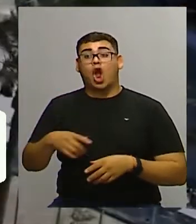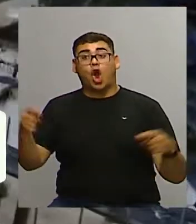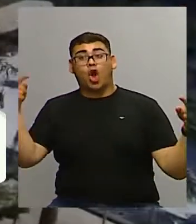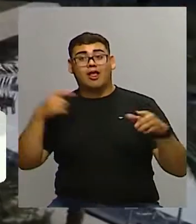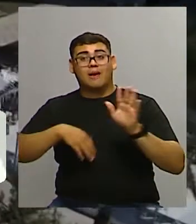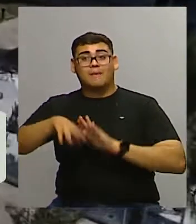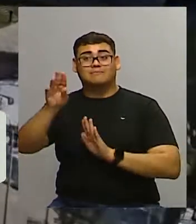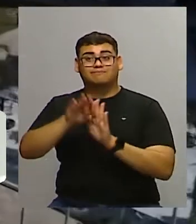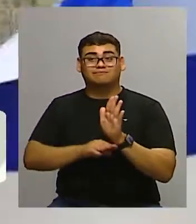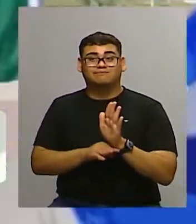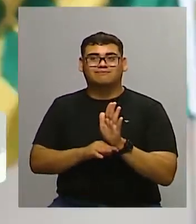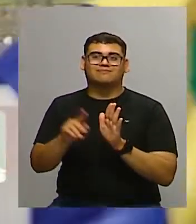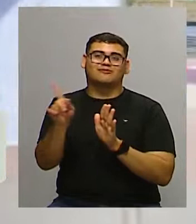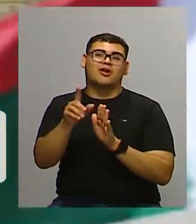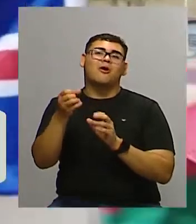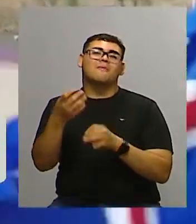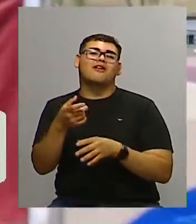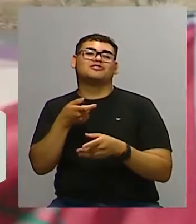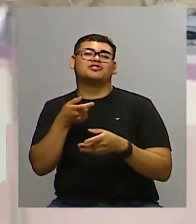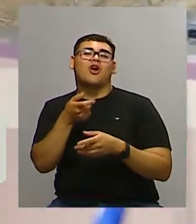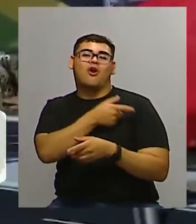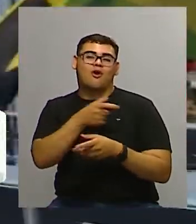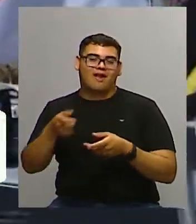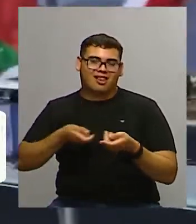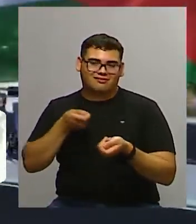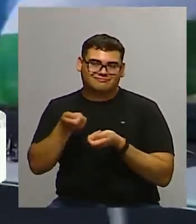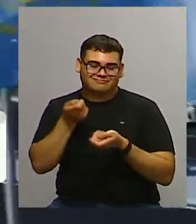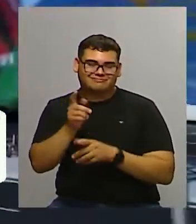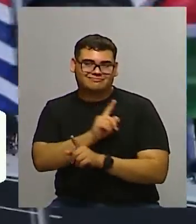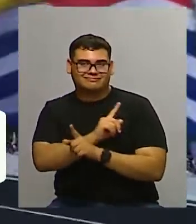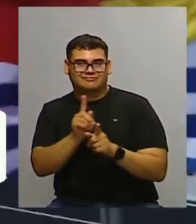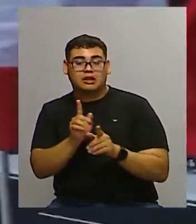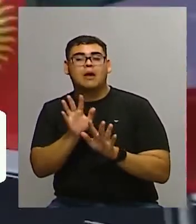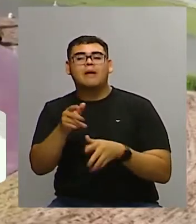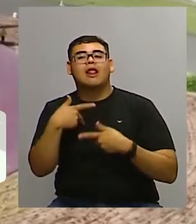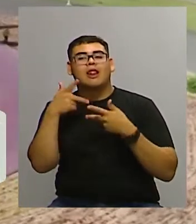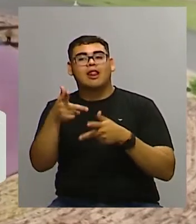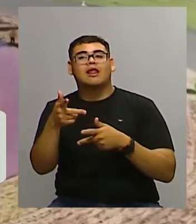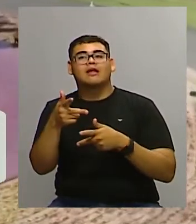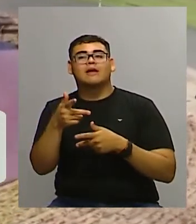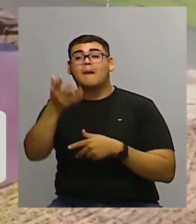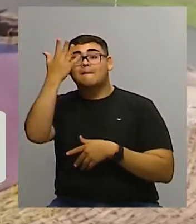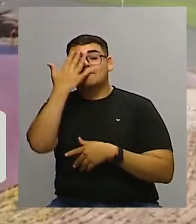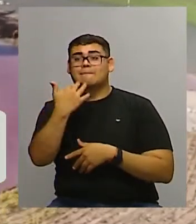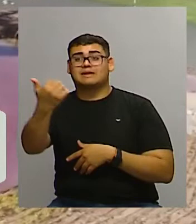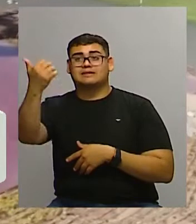estoy en la gestión de gobierno, pero sí tengo el honor de haber sido convocada. Formo parte